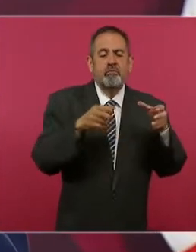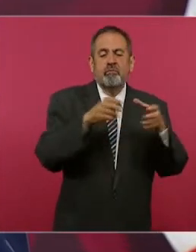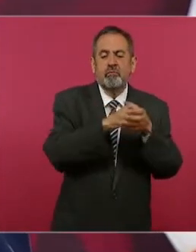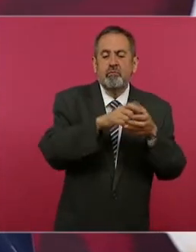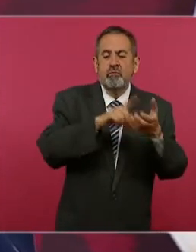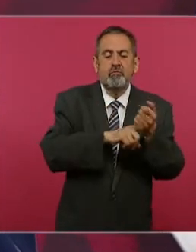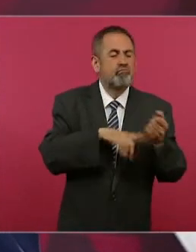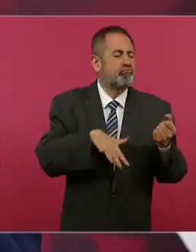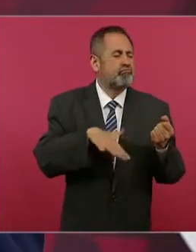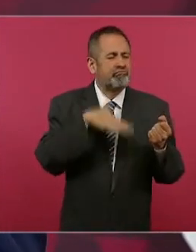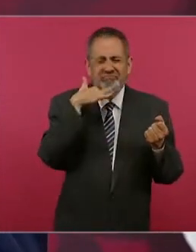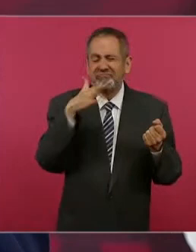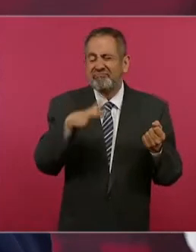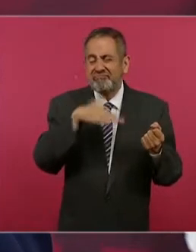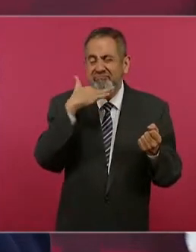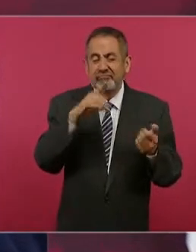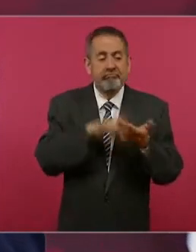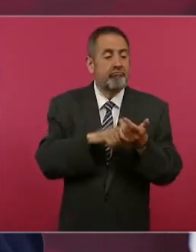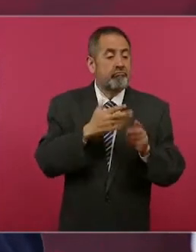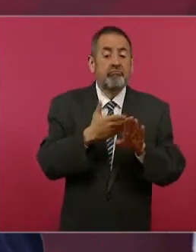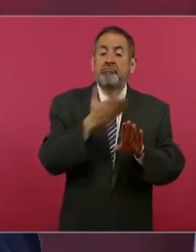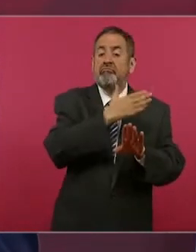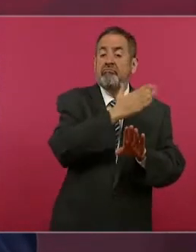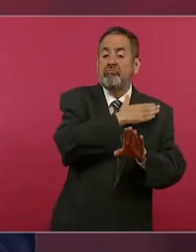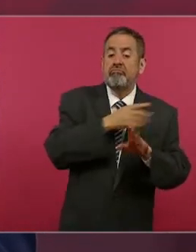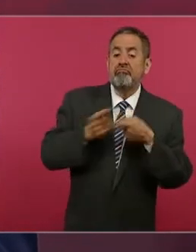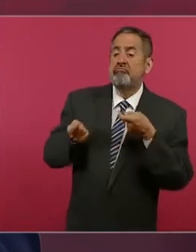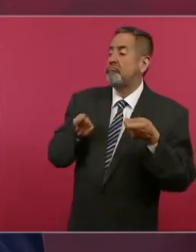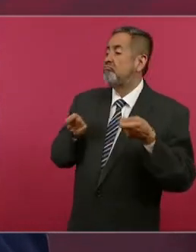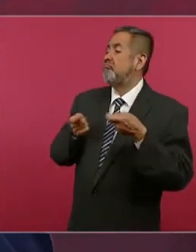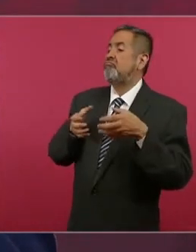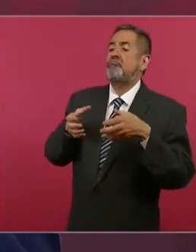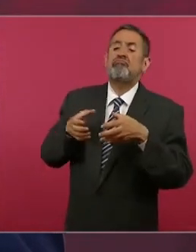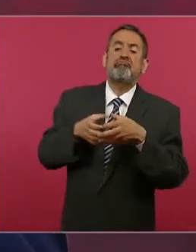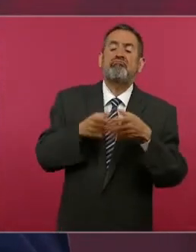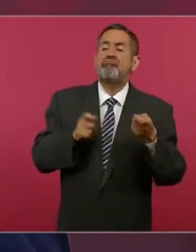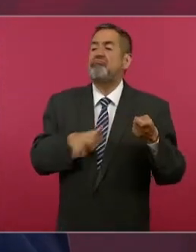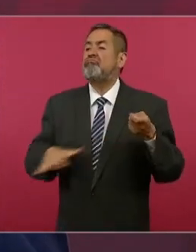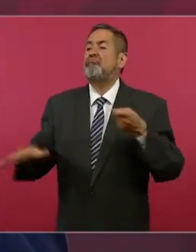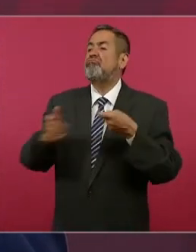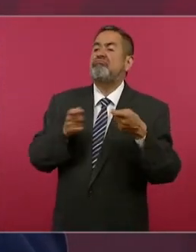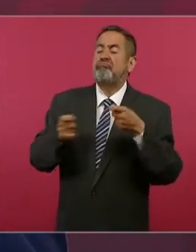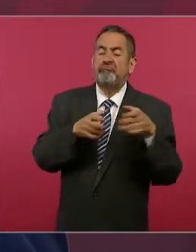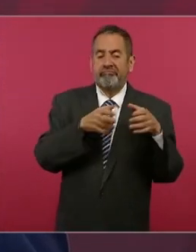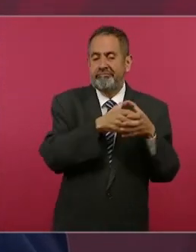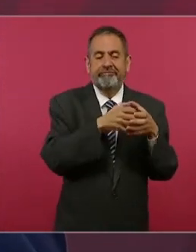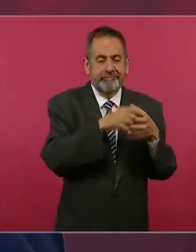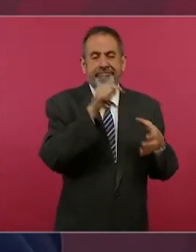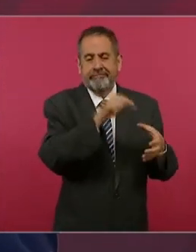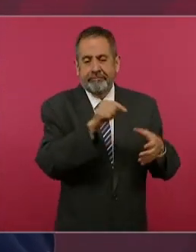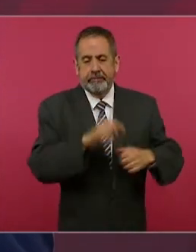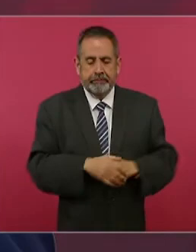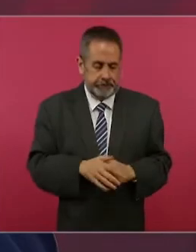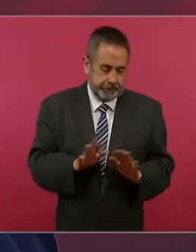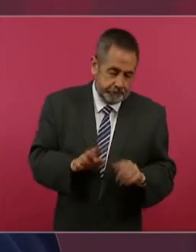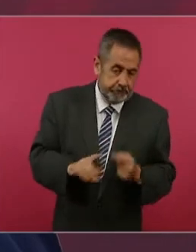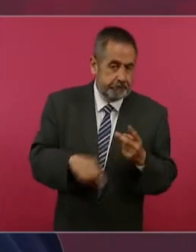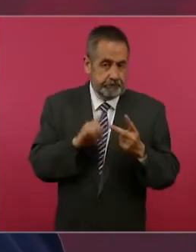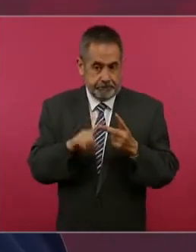corrupta que dominaba nuestro país. Lo